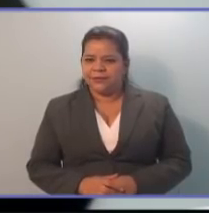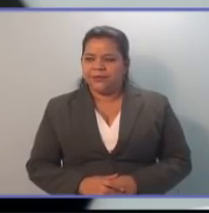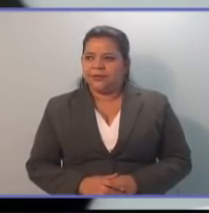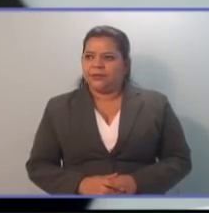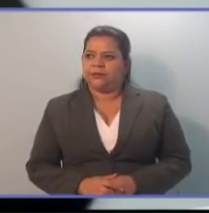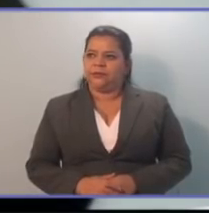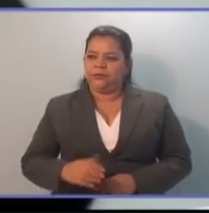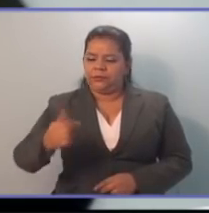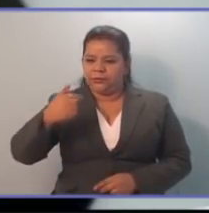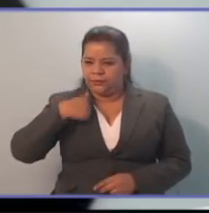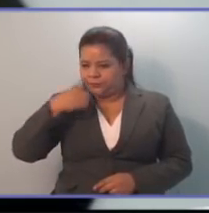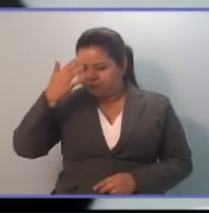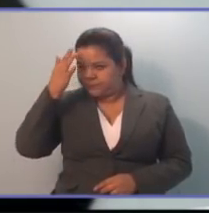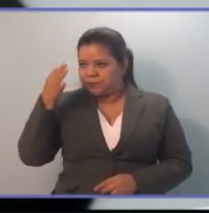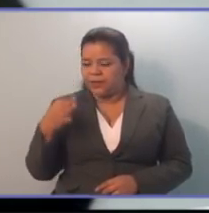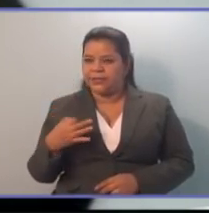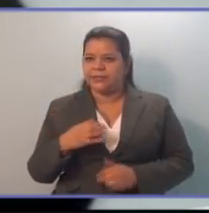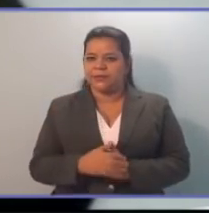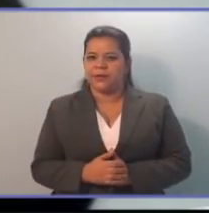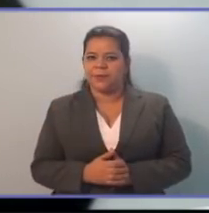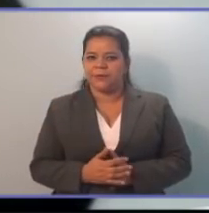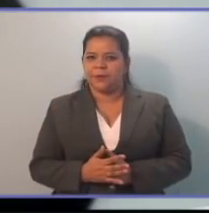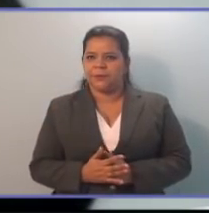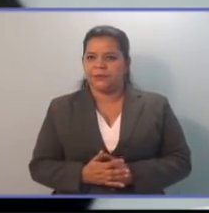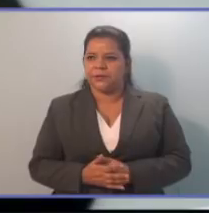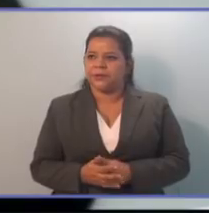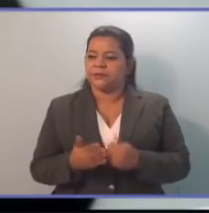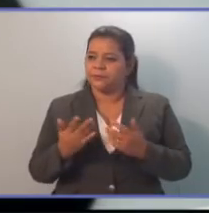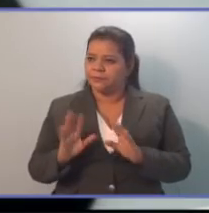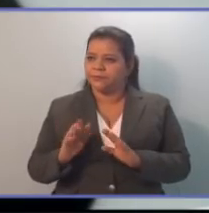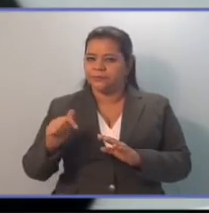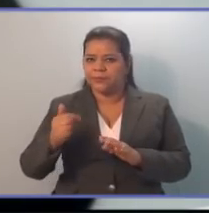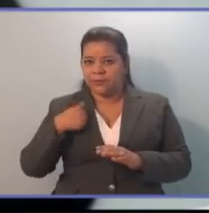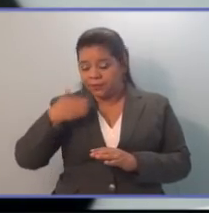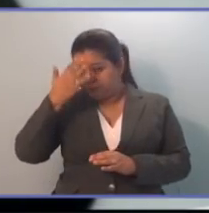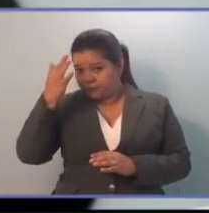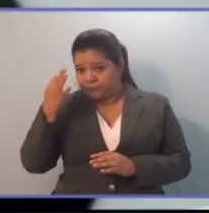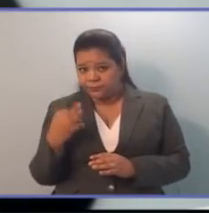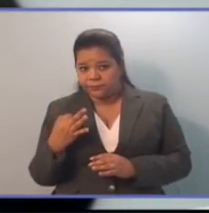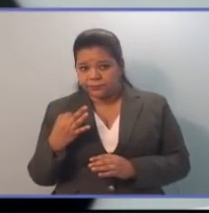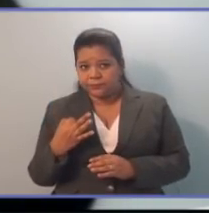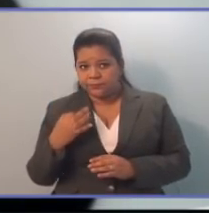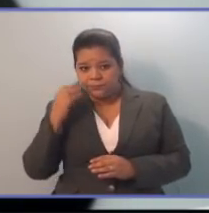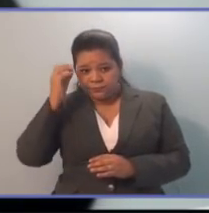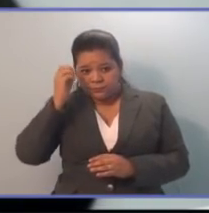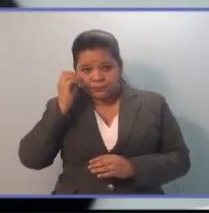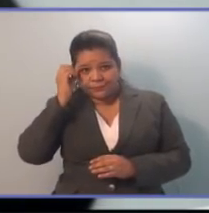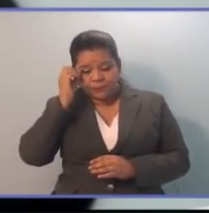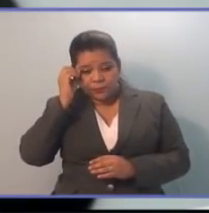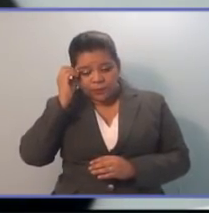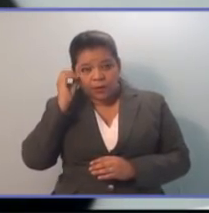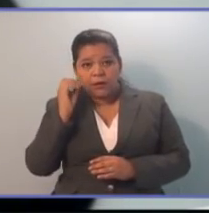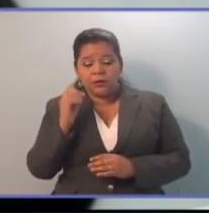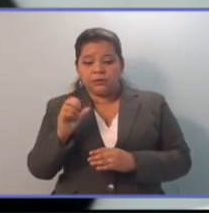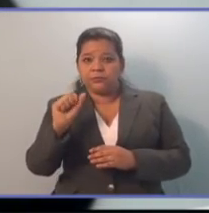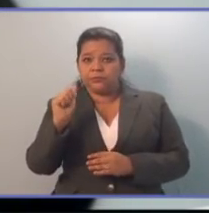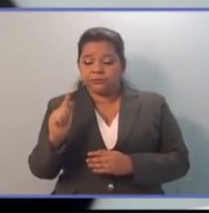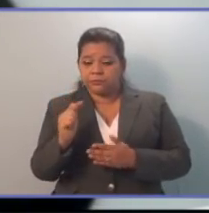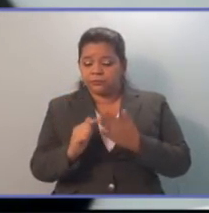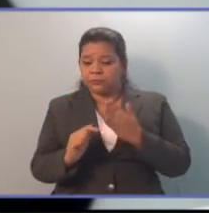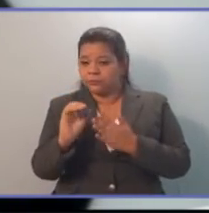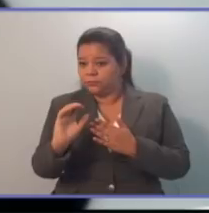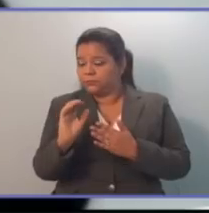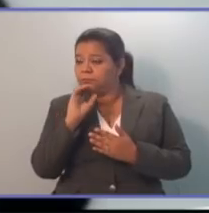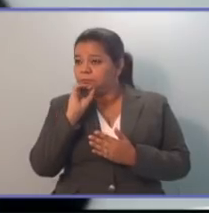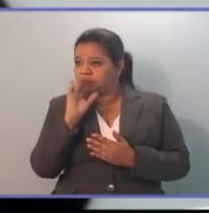Yo considero de que como punto de partida, creo que la Sala de lo Constitucional ha